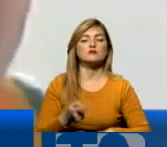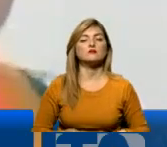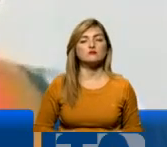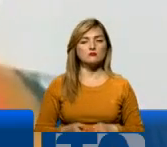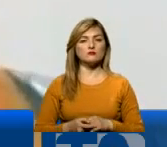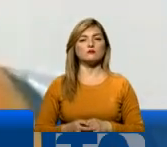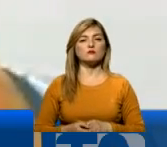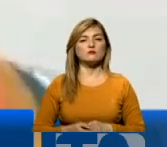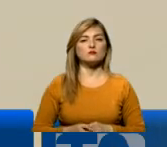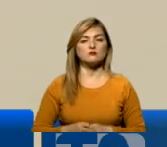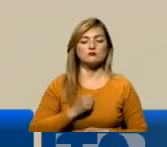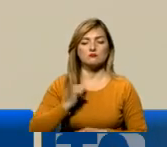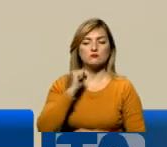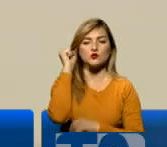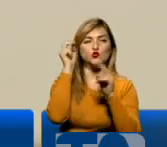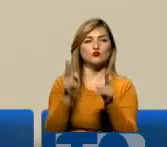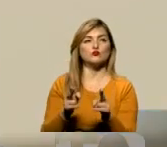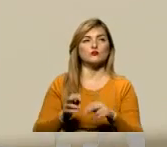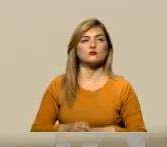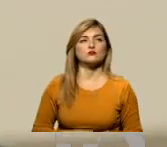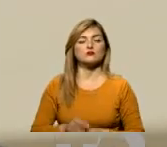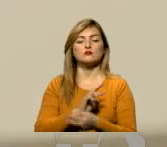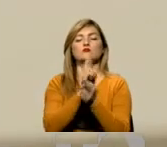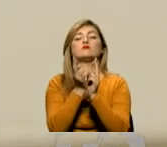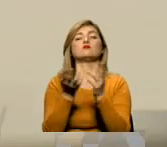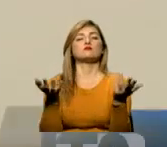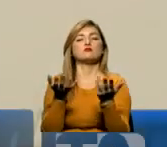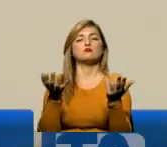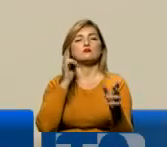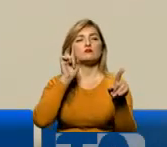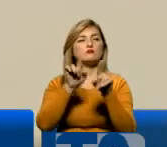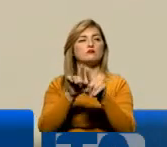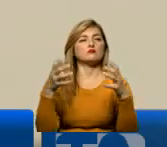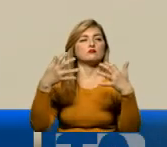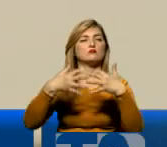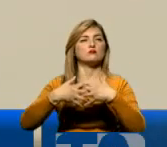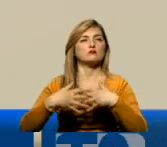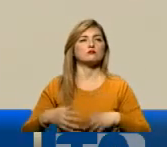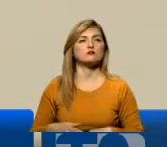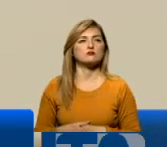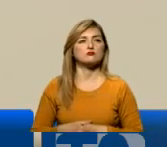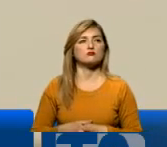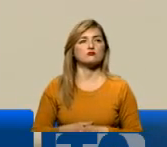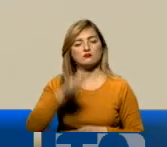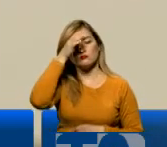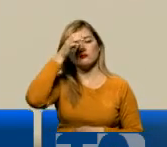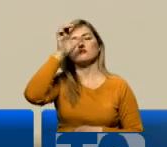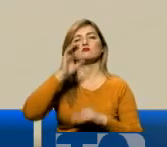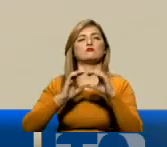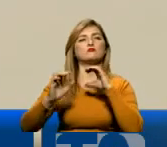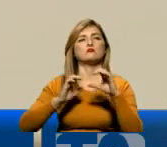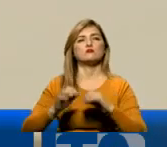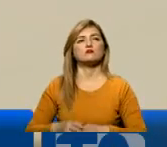que es un derecho humano. Lo que busca esta reforma es guardar armonía con respecto al concepto de medios de